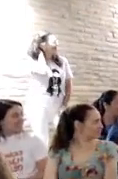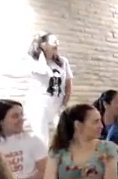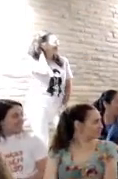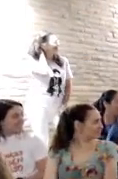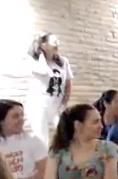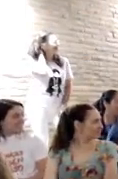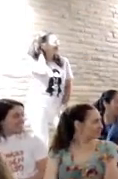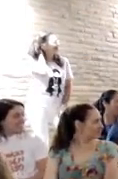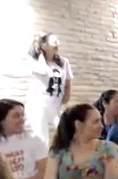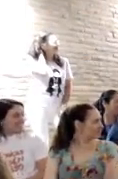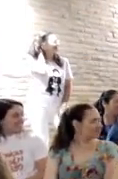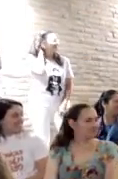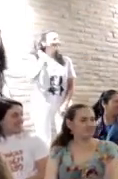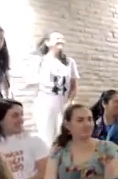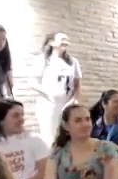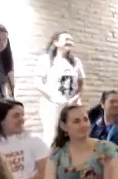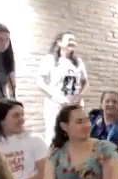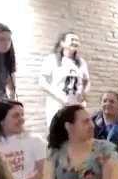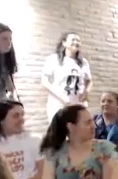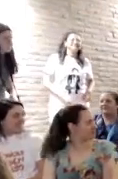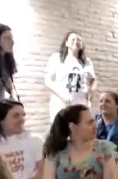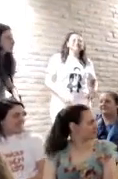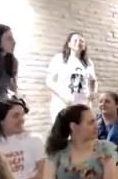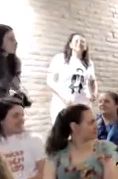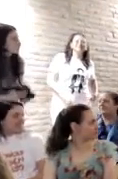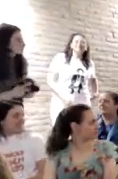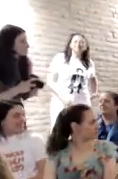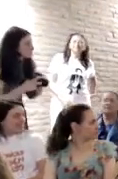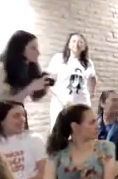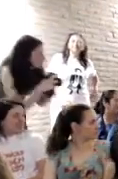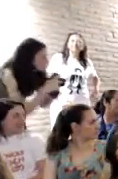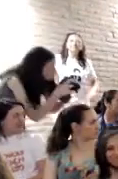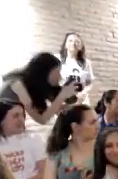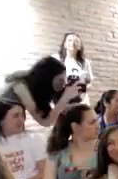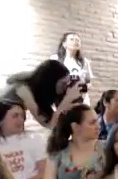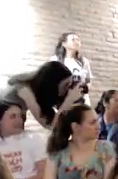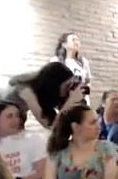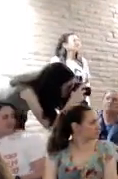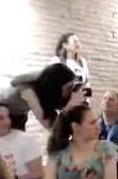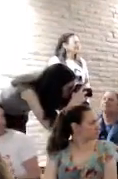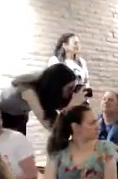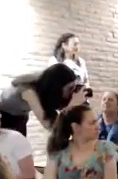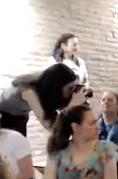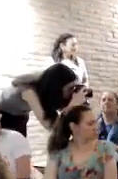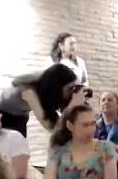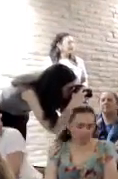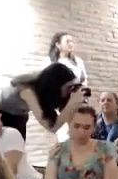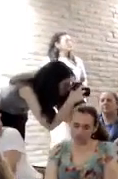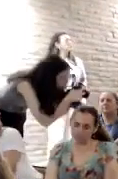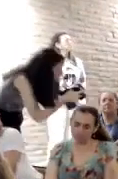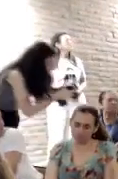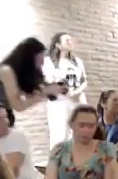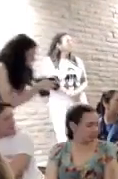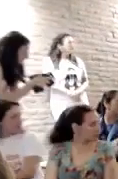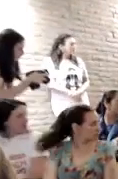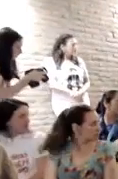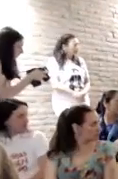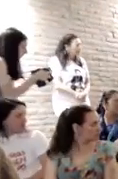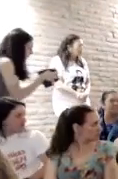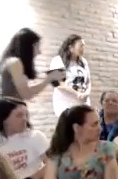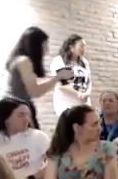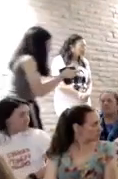micrófono Ah genial después lo paso acá para adelante que levantaron la mano e Bueno más que nada es